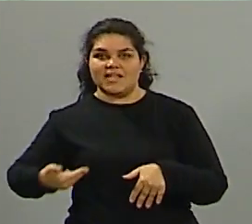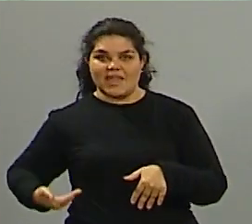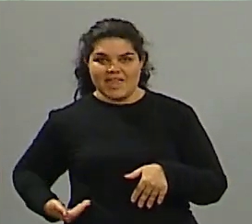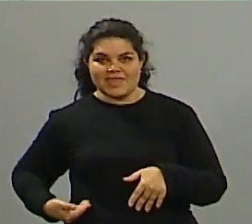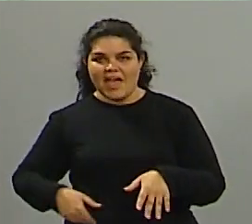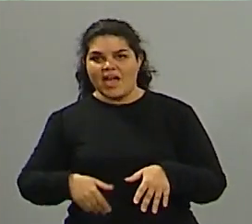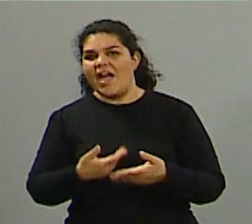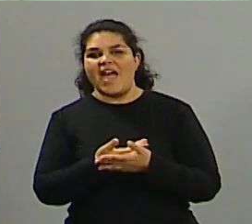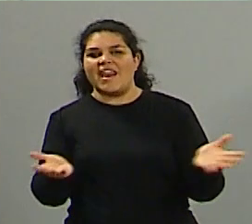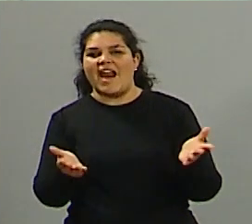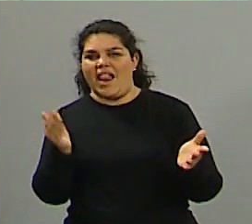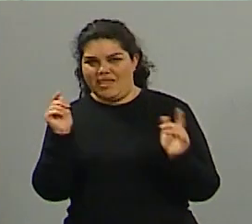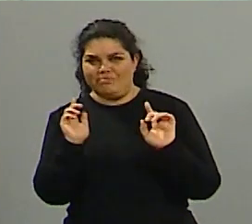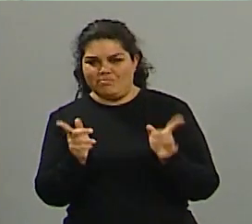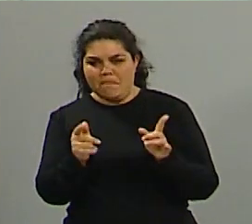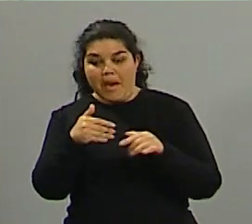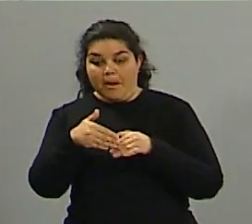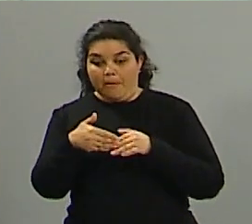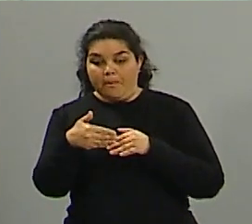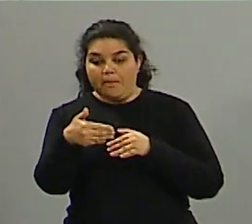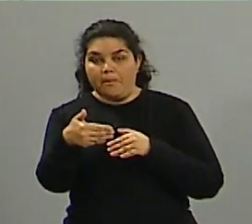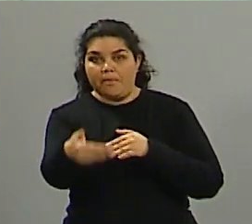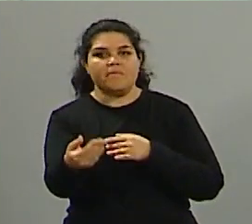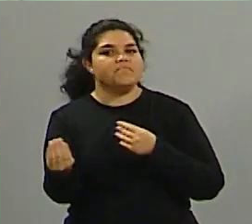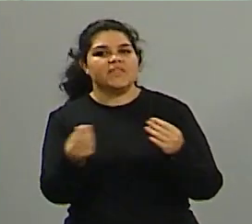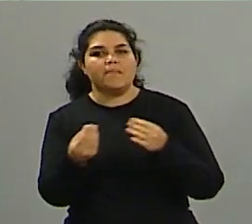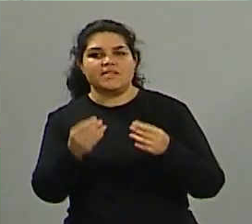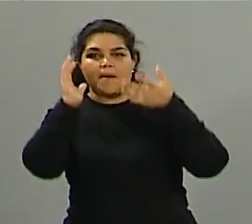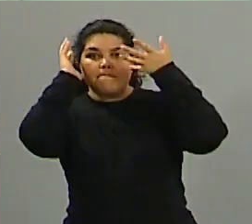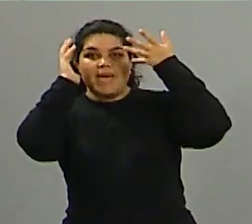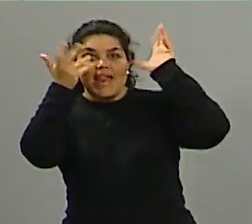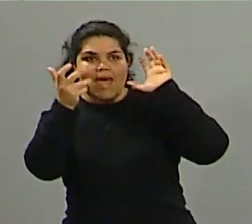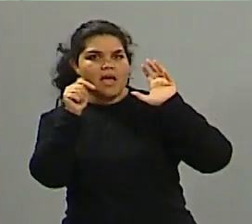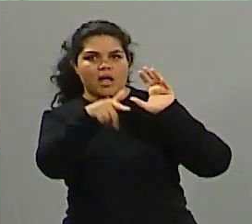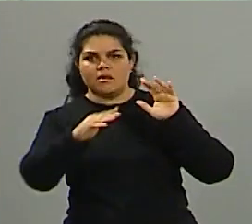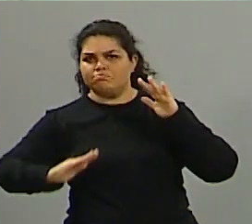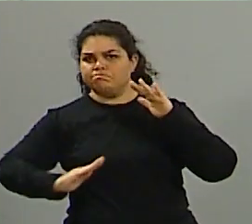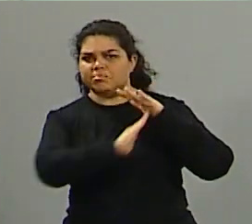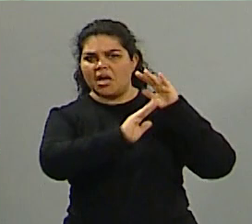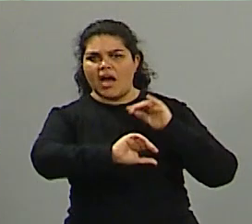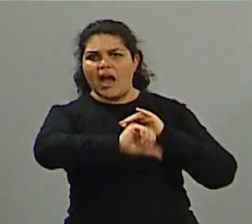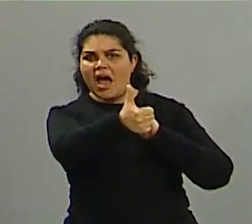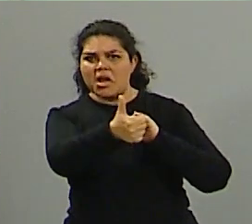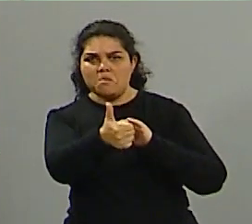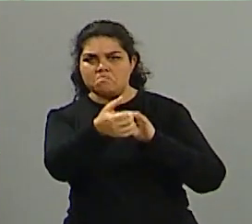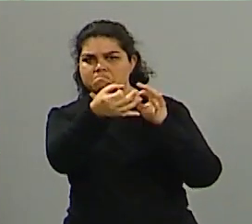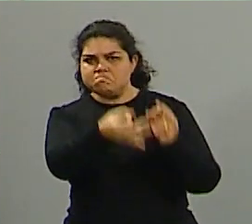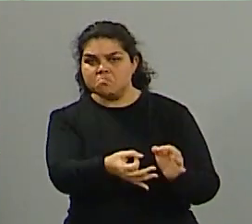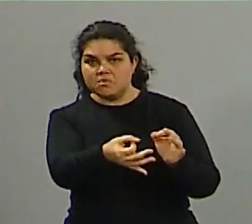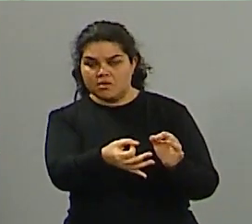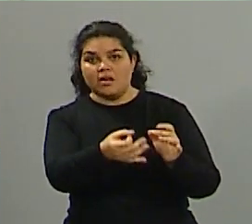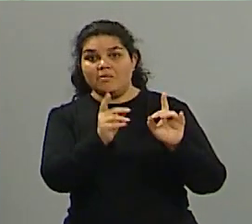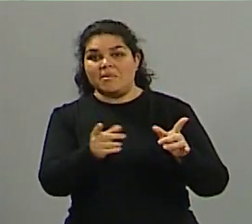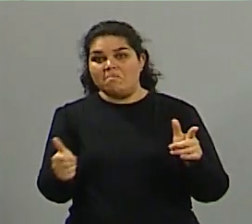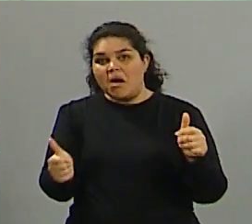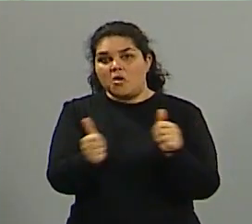generado la muy buena elección que hizo Javier Milei. Vamos a tratar de profundizar este tema, lo vamos a hacer con